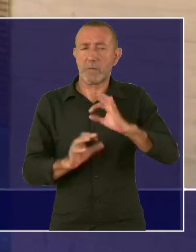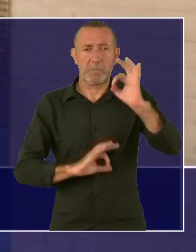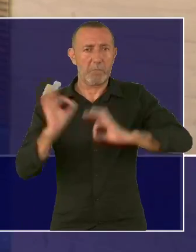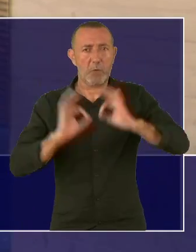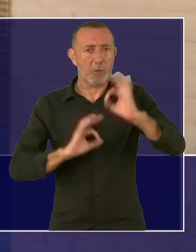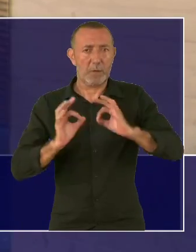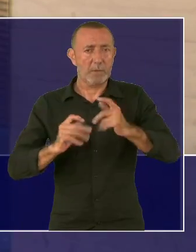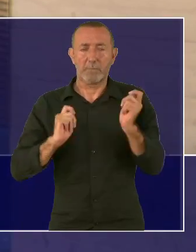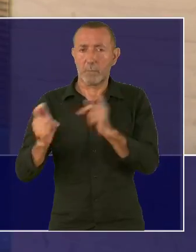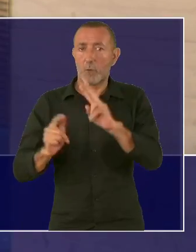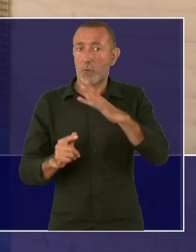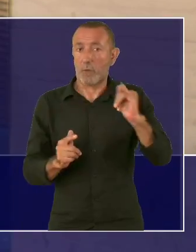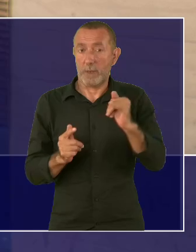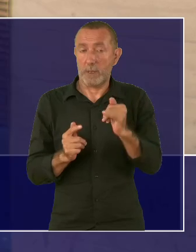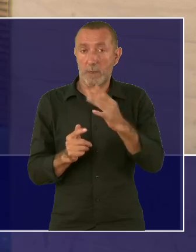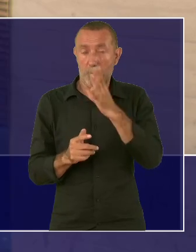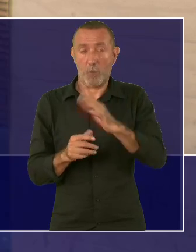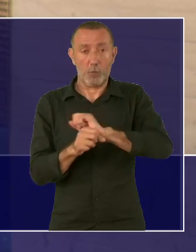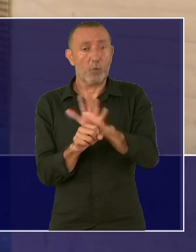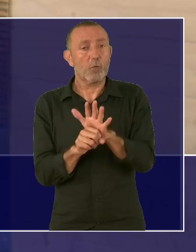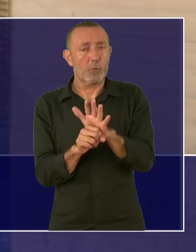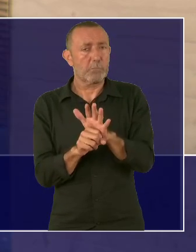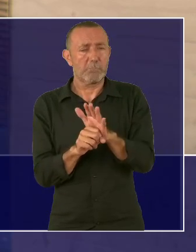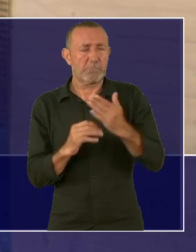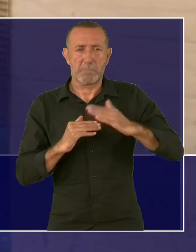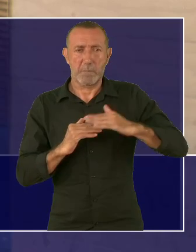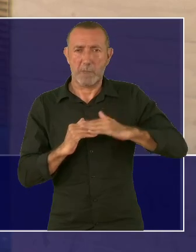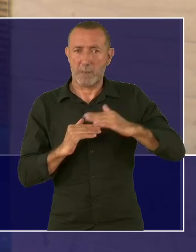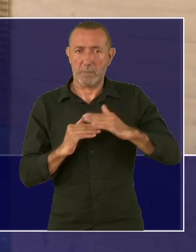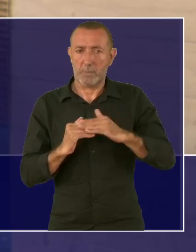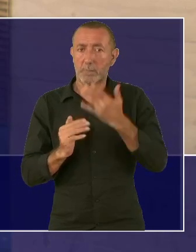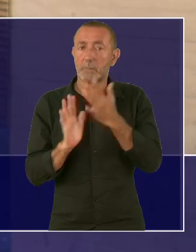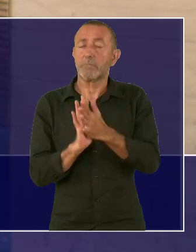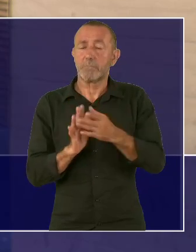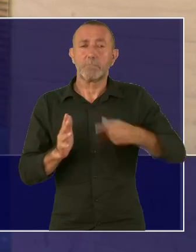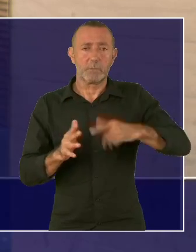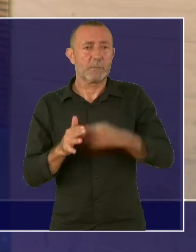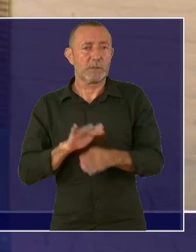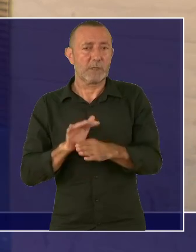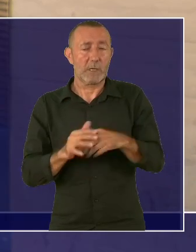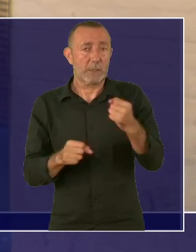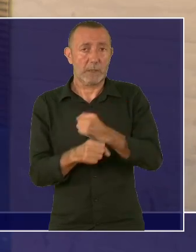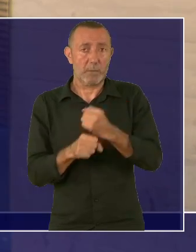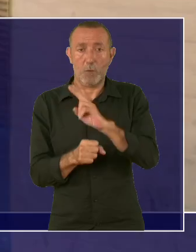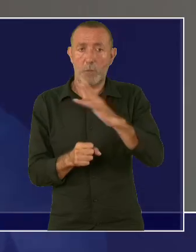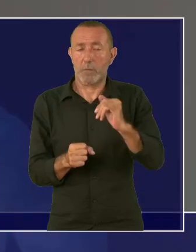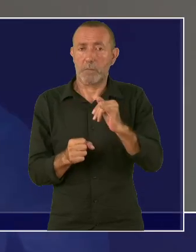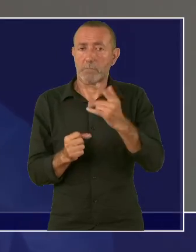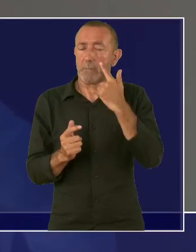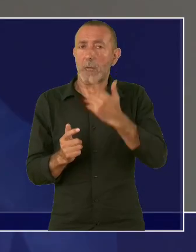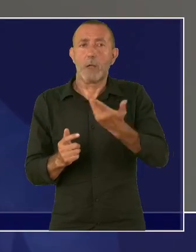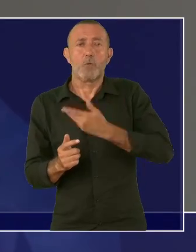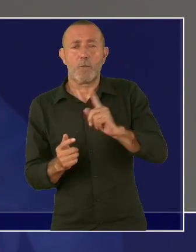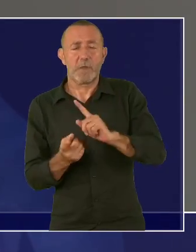de ingreso en la unidad de cuidados intensivos es mínimo y nuestra actividad como intensivistas pues prácticamente no se ha visto modificada. Lo